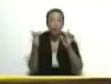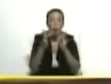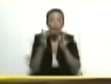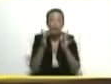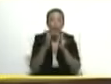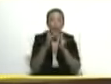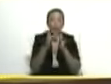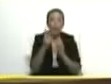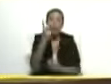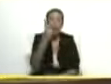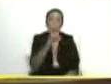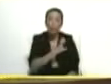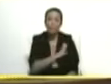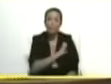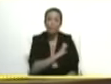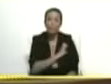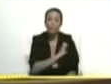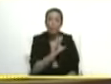creo que 2 de diciembre,